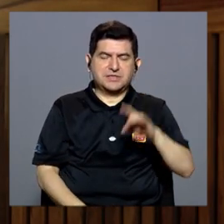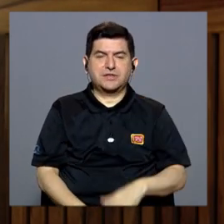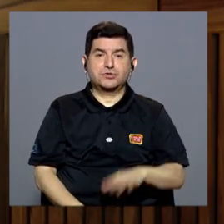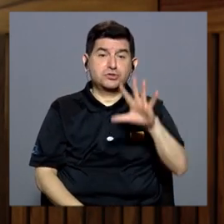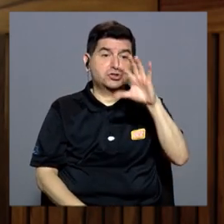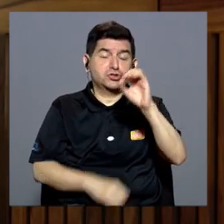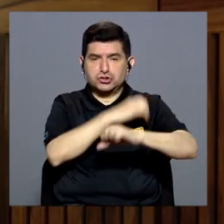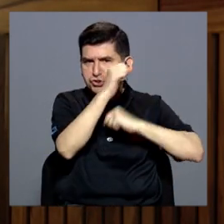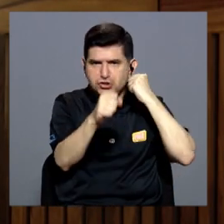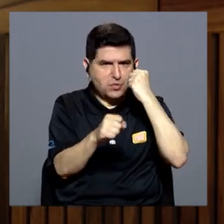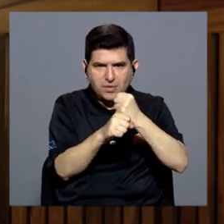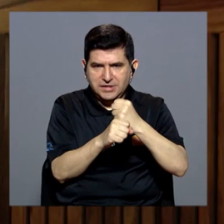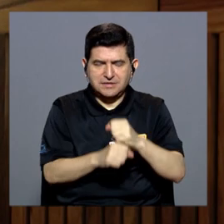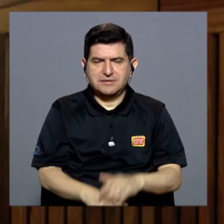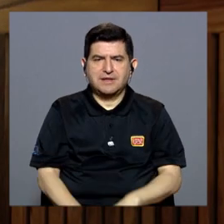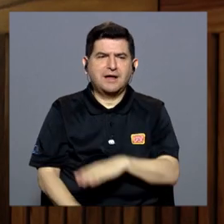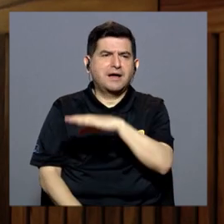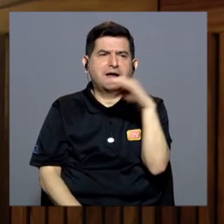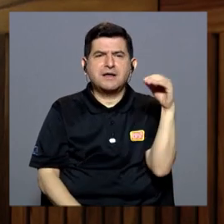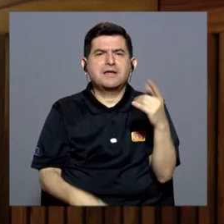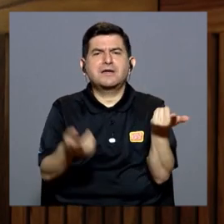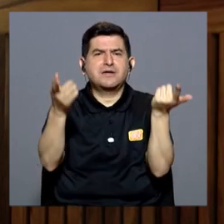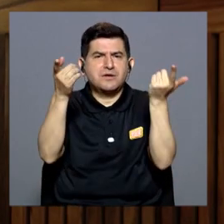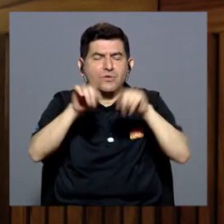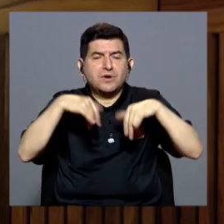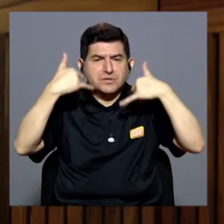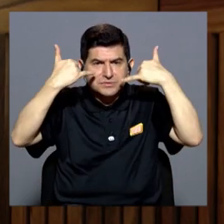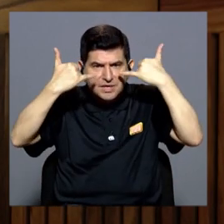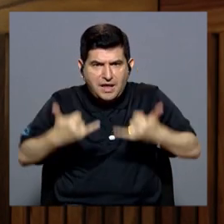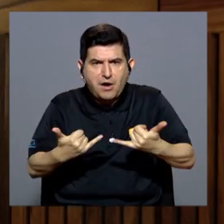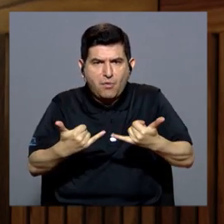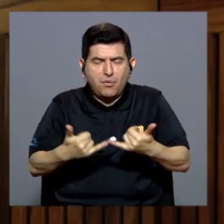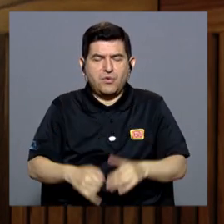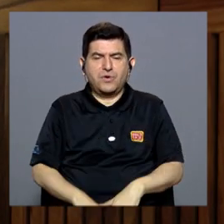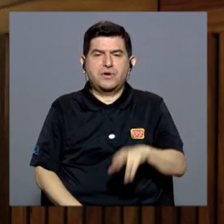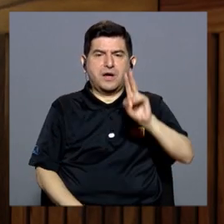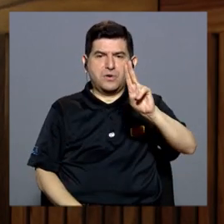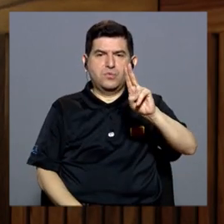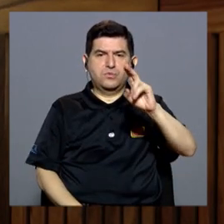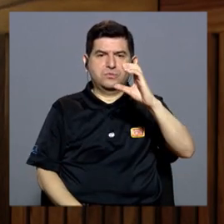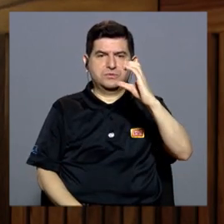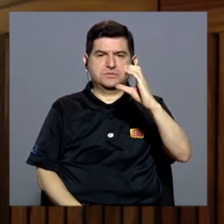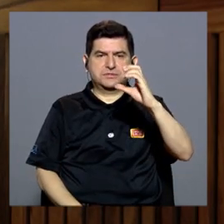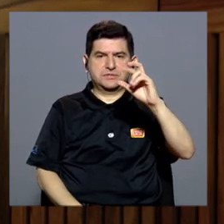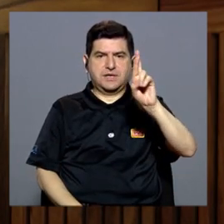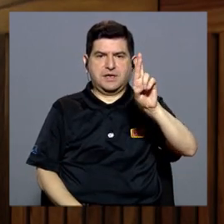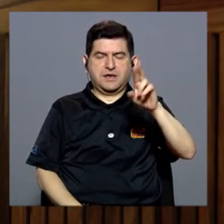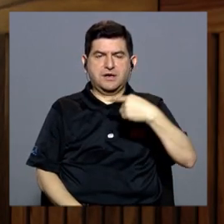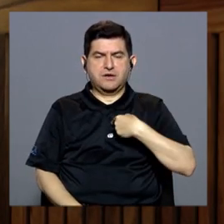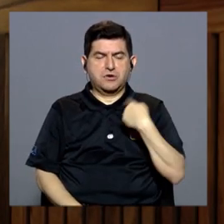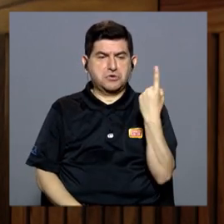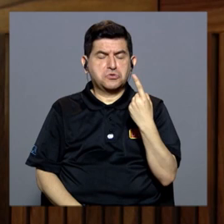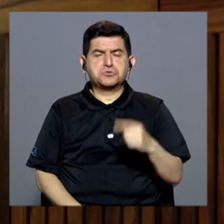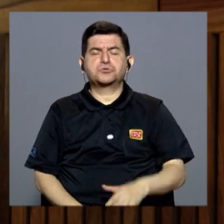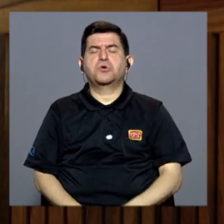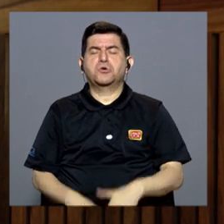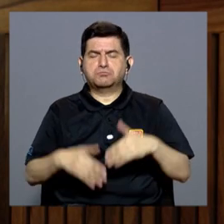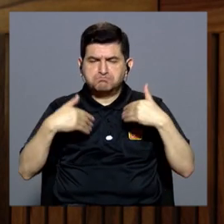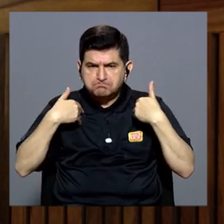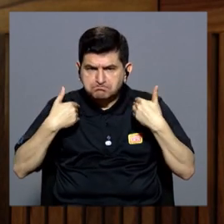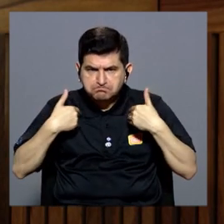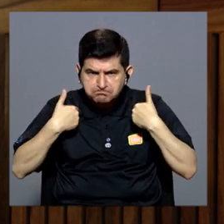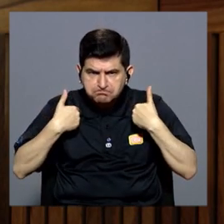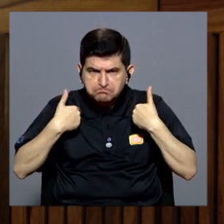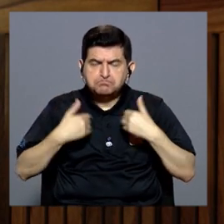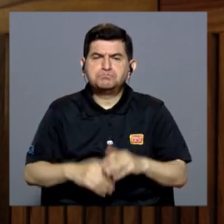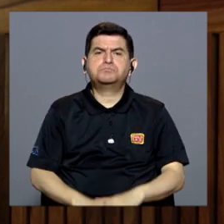años. Y aquello que ocurre ahora en la Universidad de Costa Rica, yo solo puedo celebrarlo.